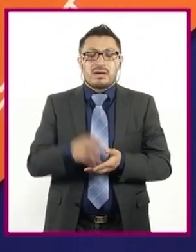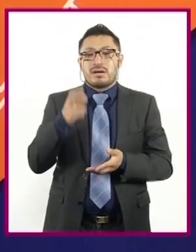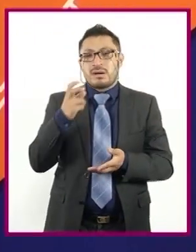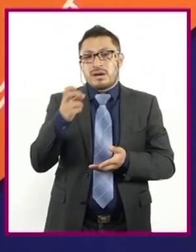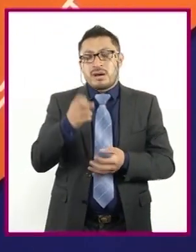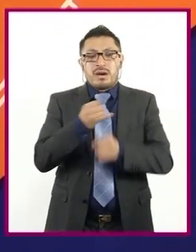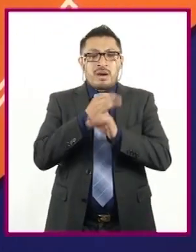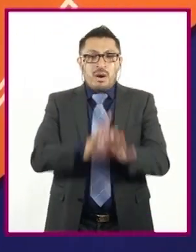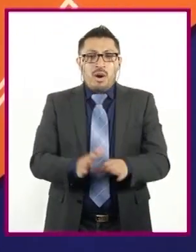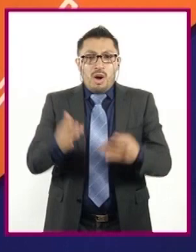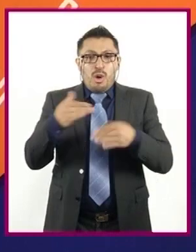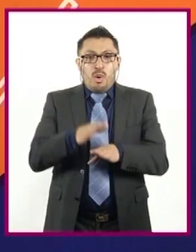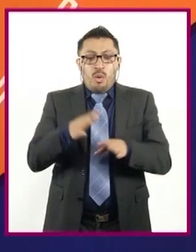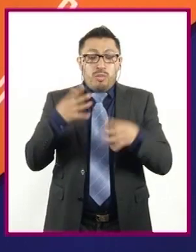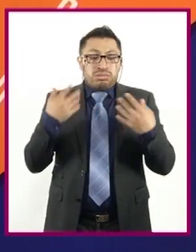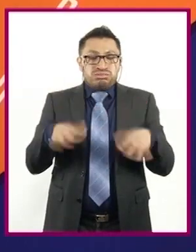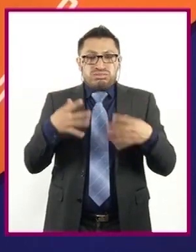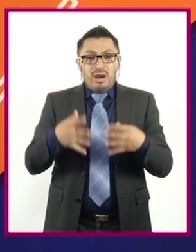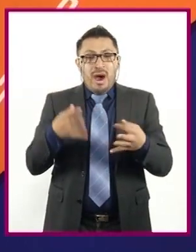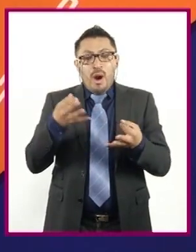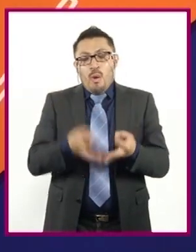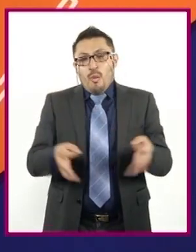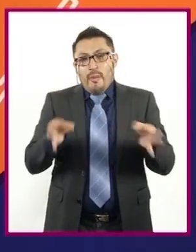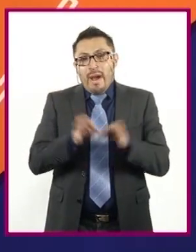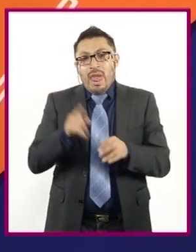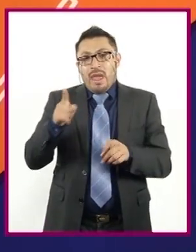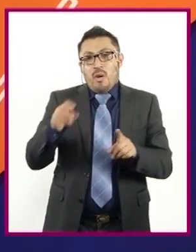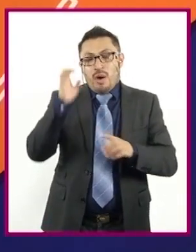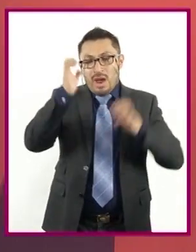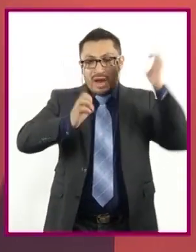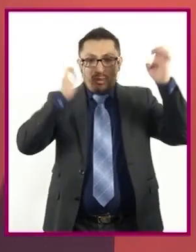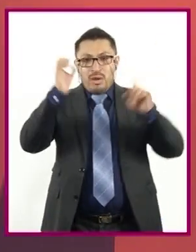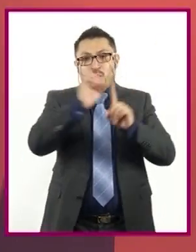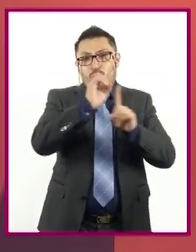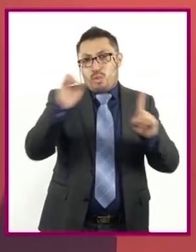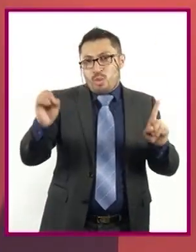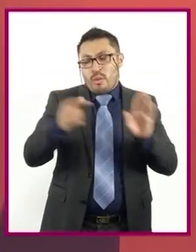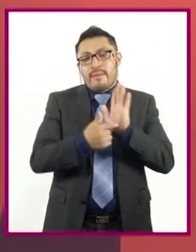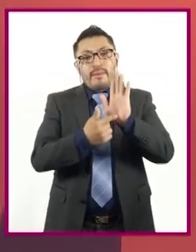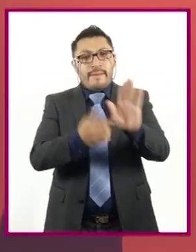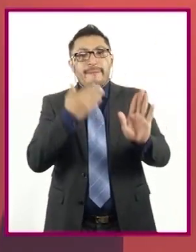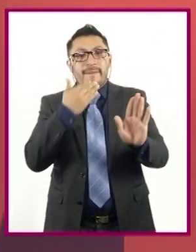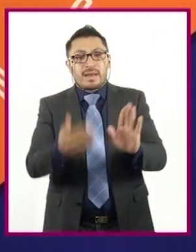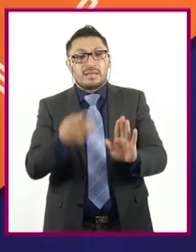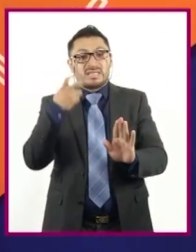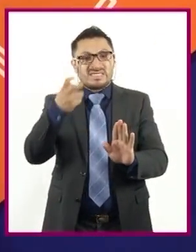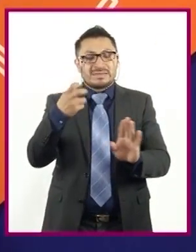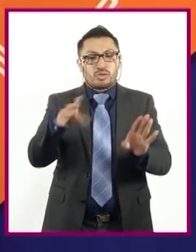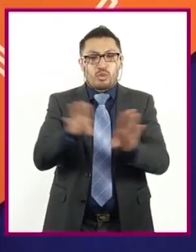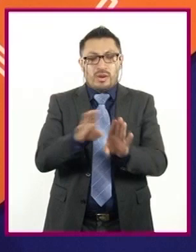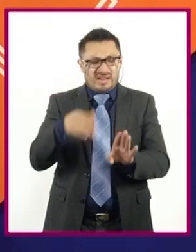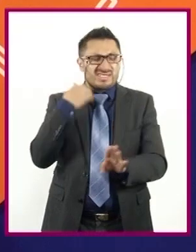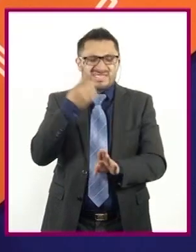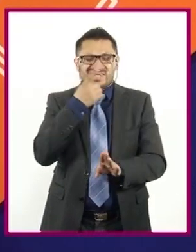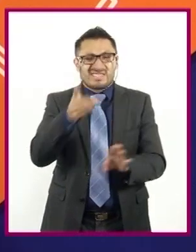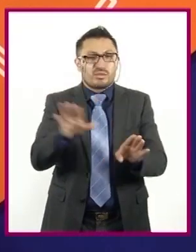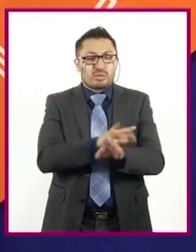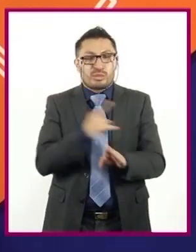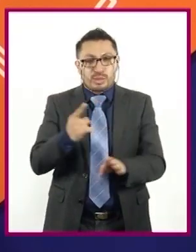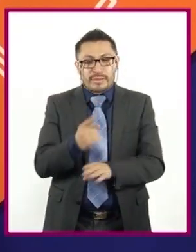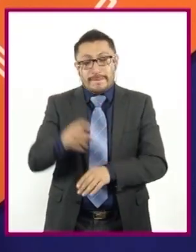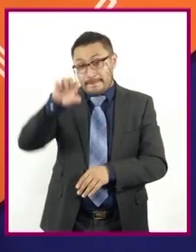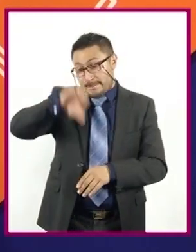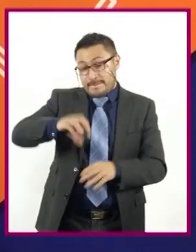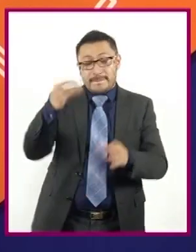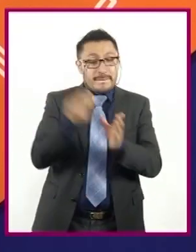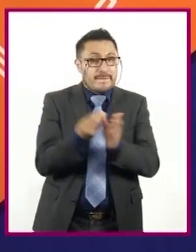los datos sobresalientes, podrá estructurar su exposición. Lo anterior quiero mencionarlo porque en esta